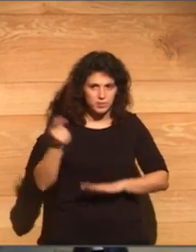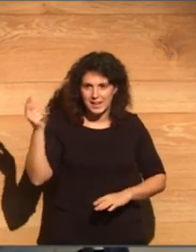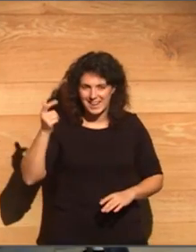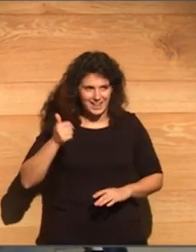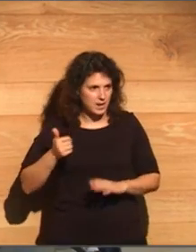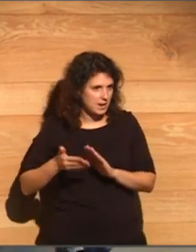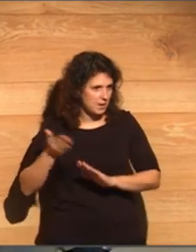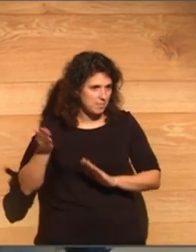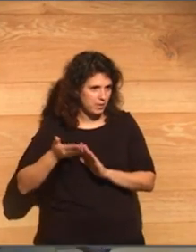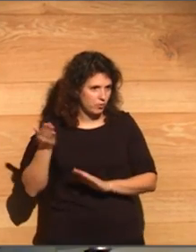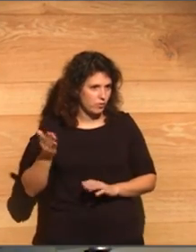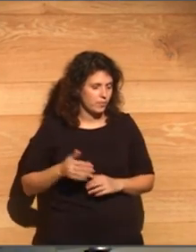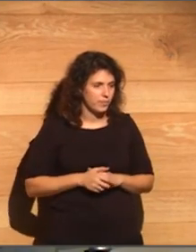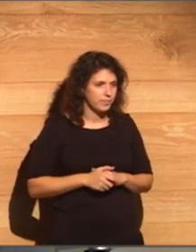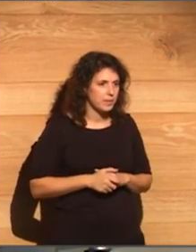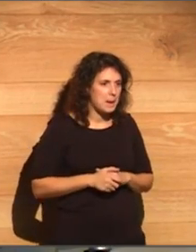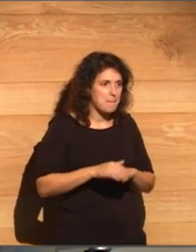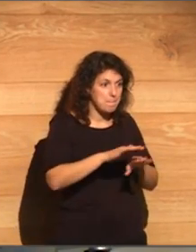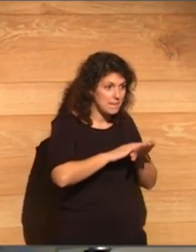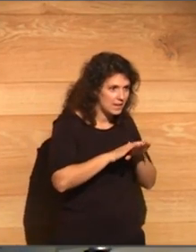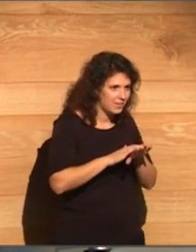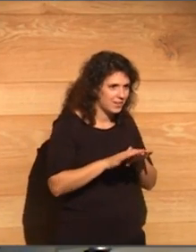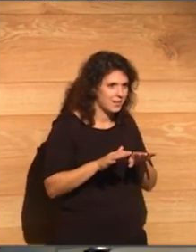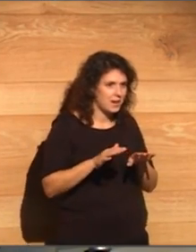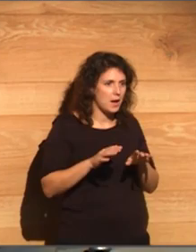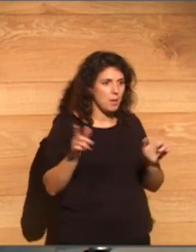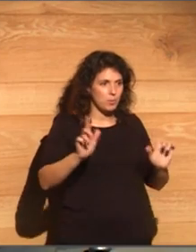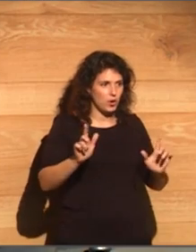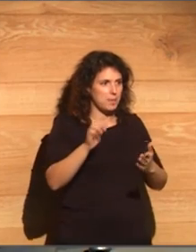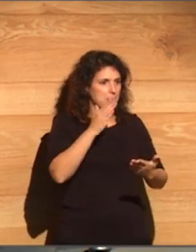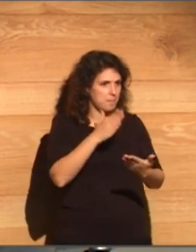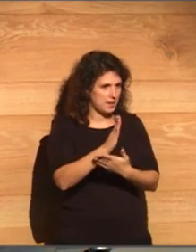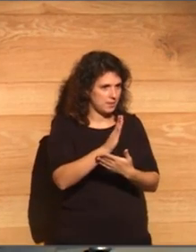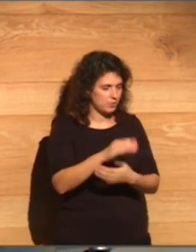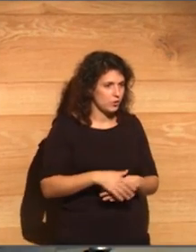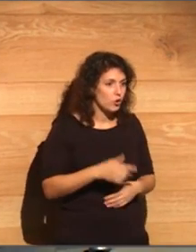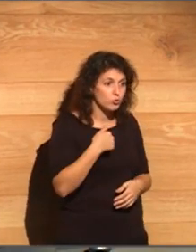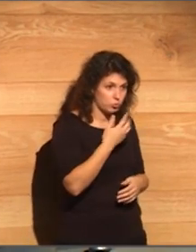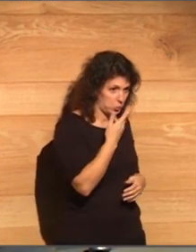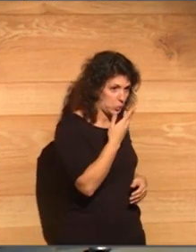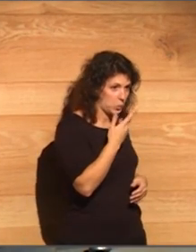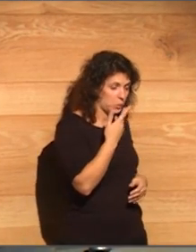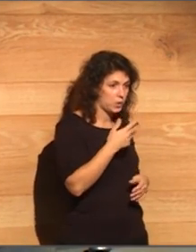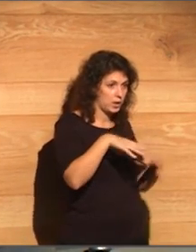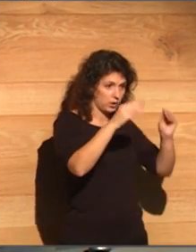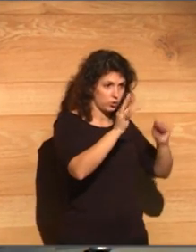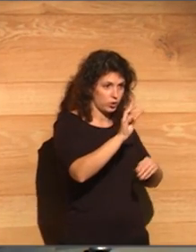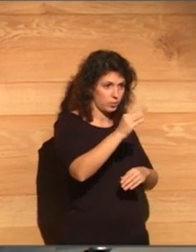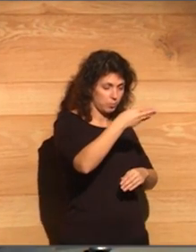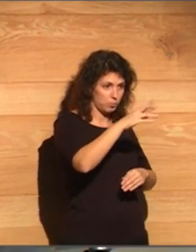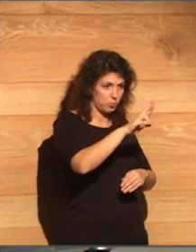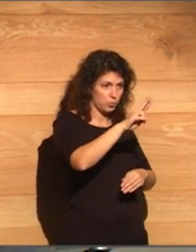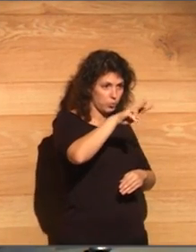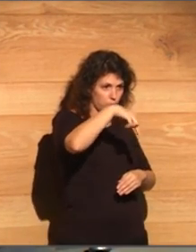Bruno. Sí, no, perdona, sí. Se para el programa. Yo conocí a Torre Bruno. Se para el mundo. Lo conocí en el. Más